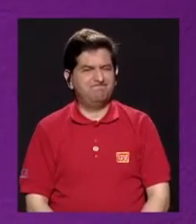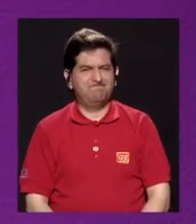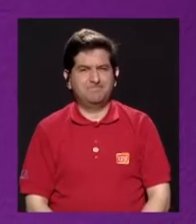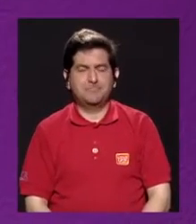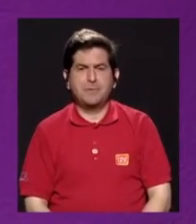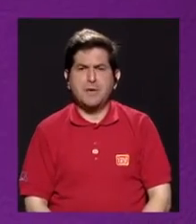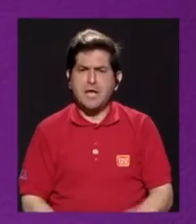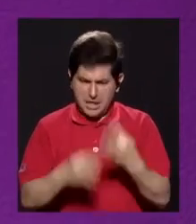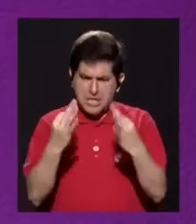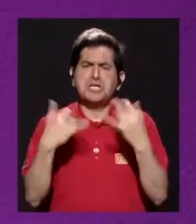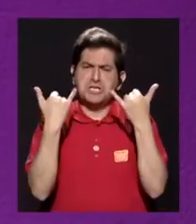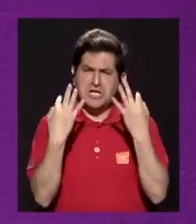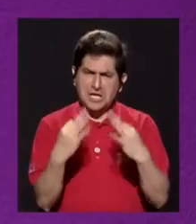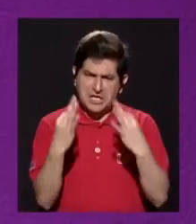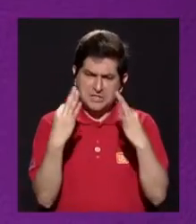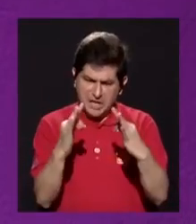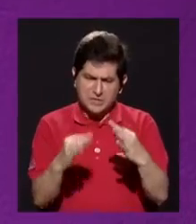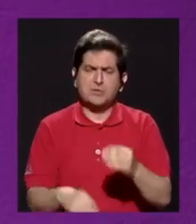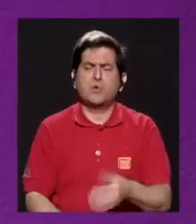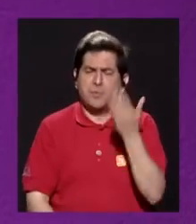le hizo animarse?